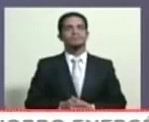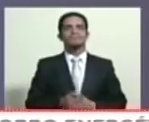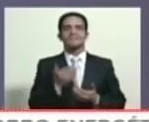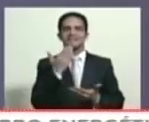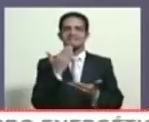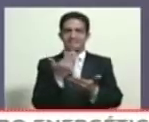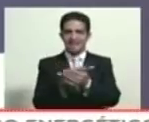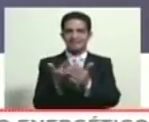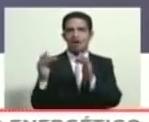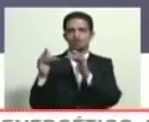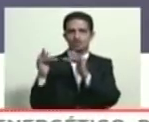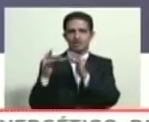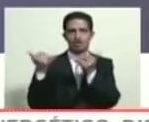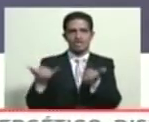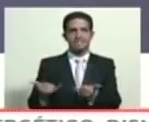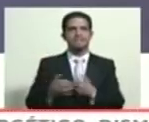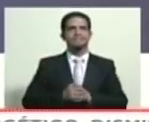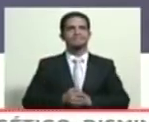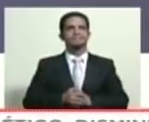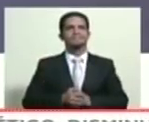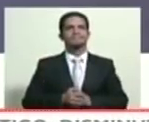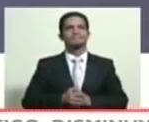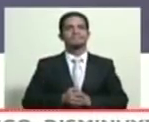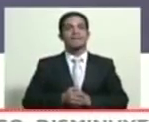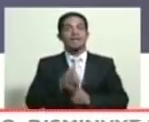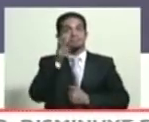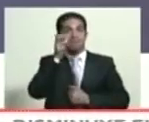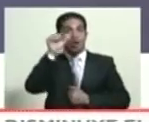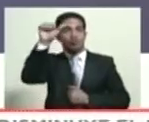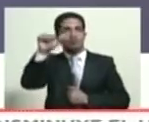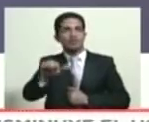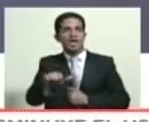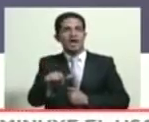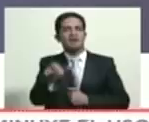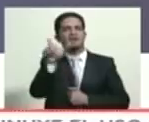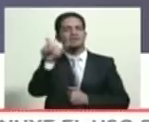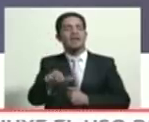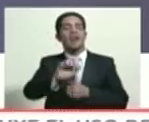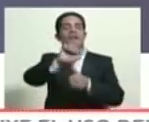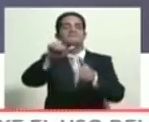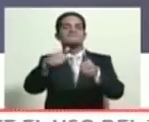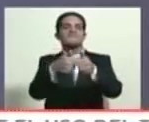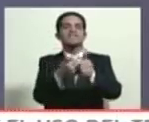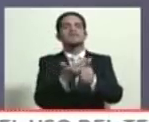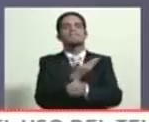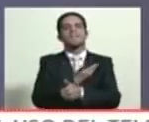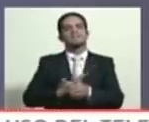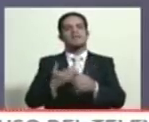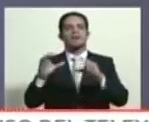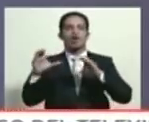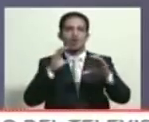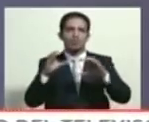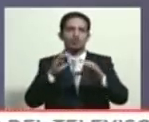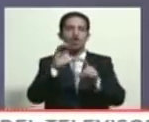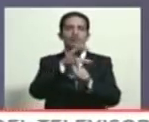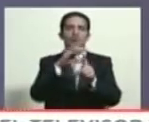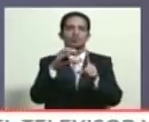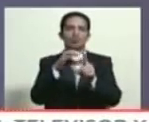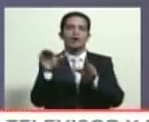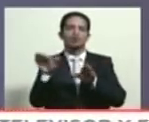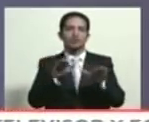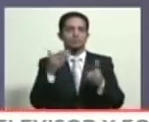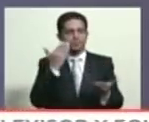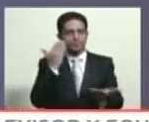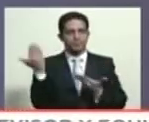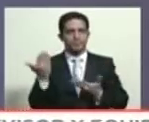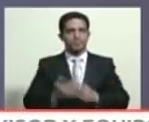Gracias por el contacto, Barry. Efectivamente, vamos a escuchar de inmediato declaraciones del vicepresidente sectorial de Comunicación, Cultura y Turismo, Jorge